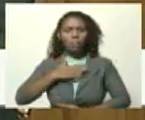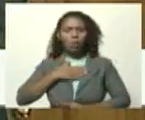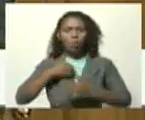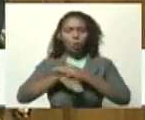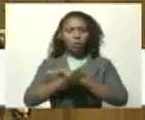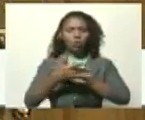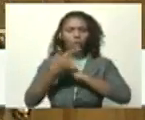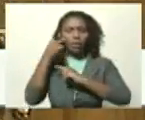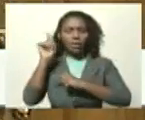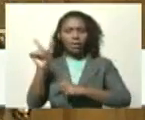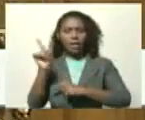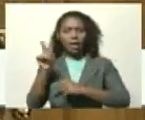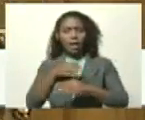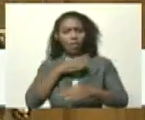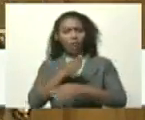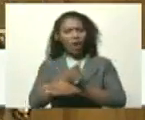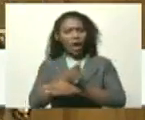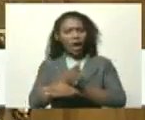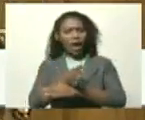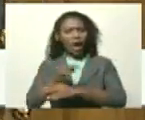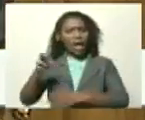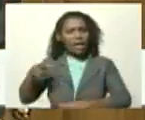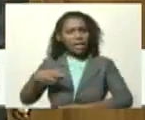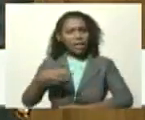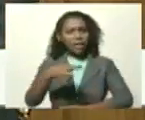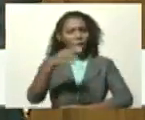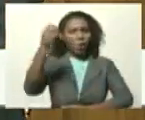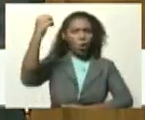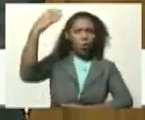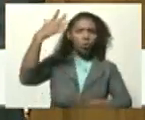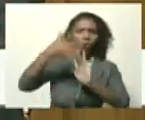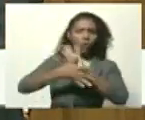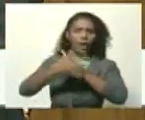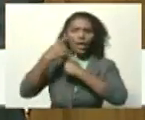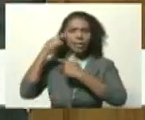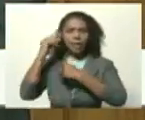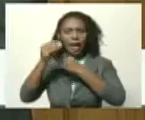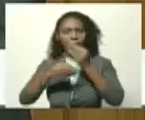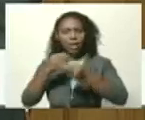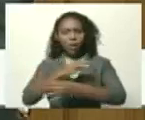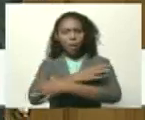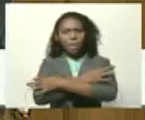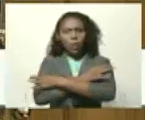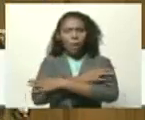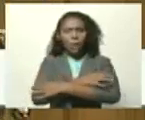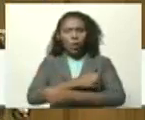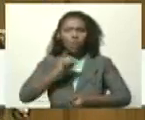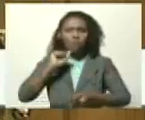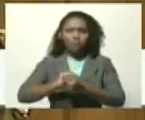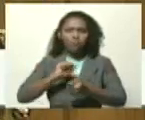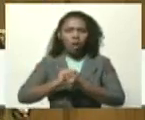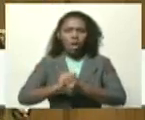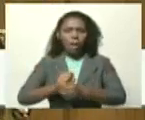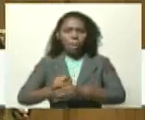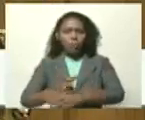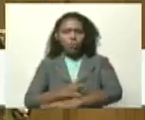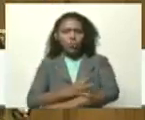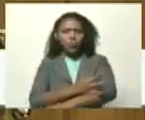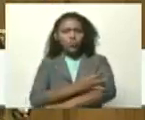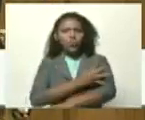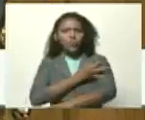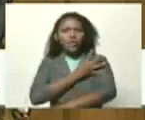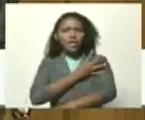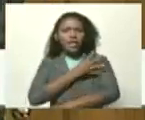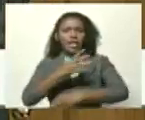¿qué fue, Orinoco, aquella luz que te encrespó los músculos y te erizó los nervios